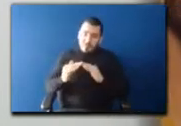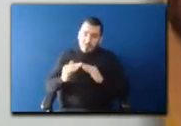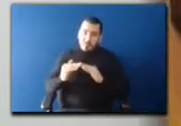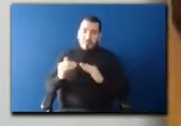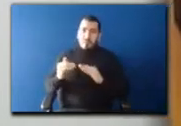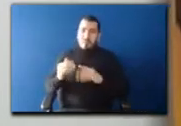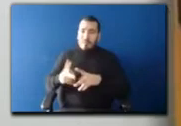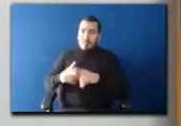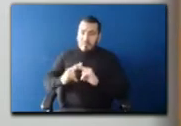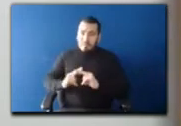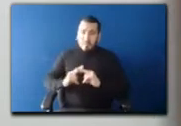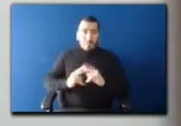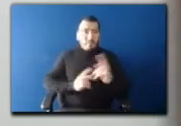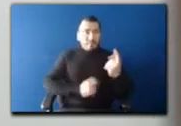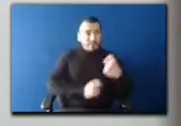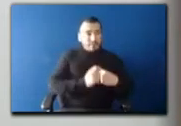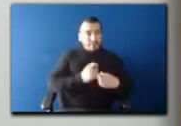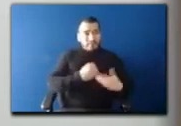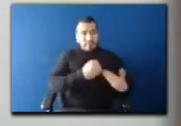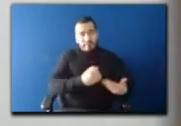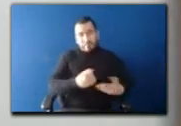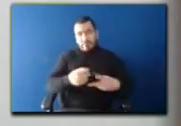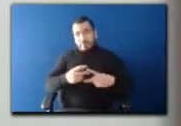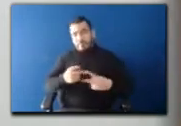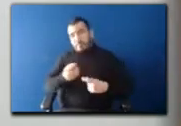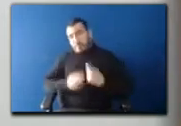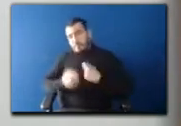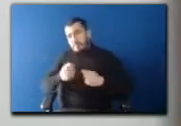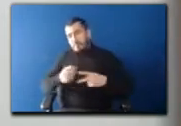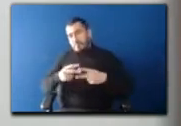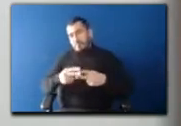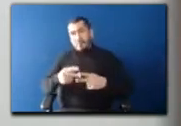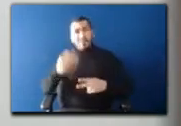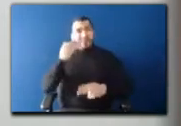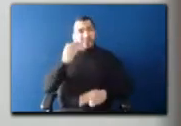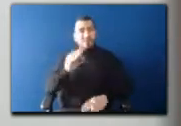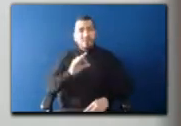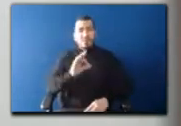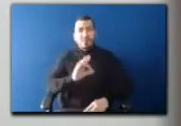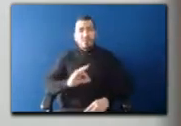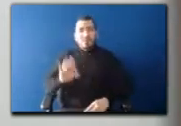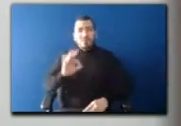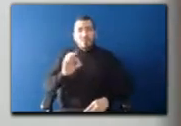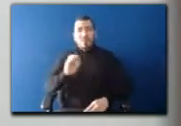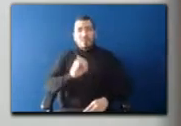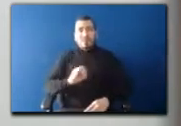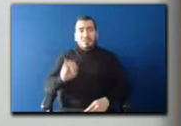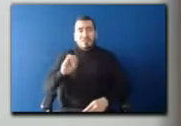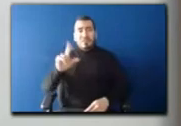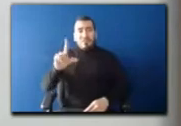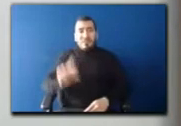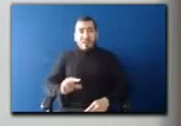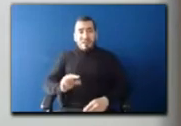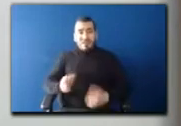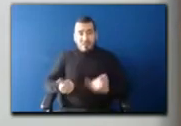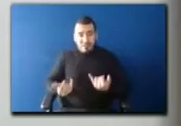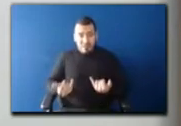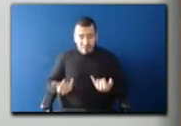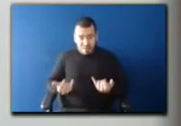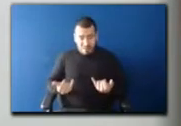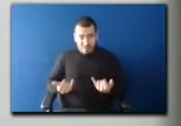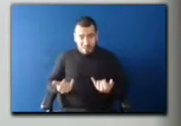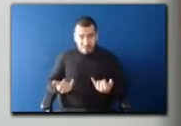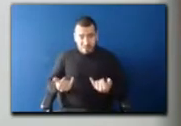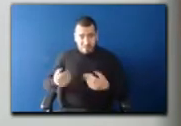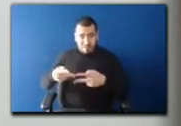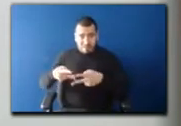veces. ¿Tasas de interés bajitas? ¿Cuándo? No, eso no existe. Nunca Colombia va a tener una tasa de interés de crédito hipotecario como la que tiene hoy. Es la